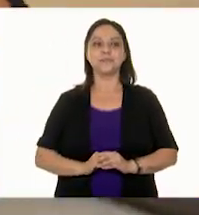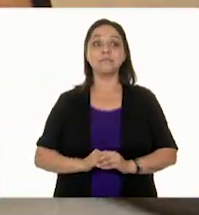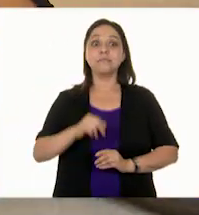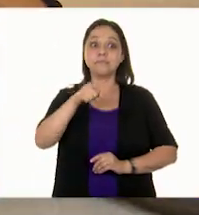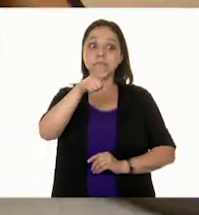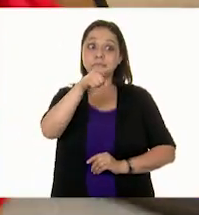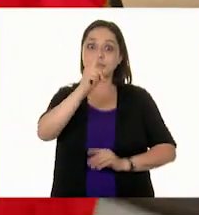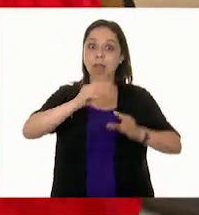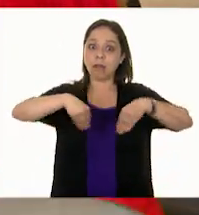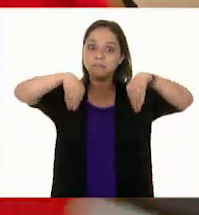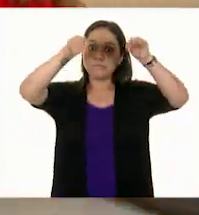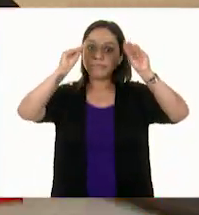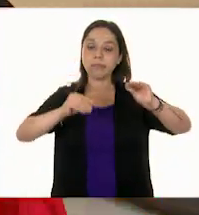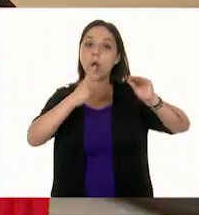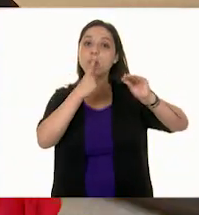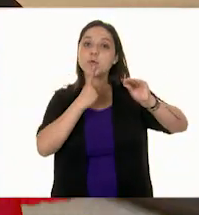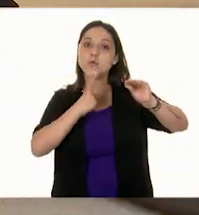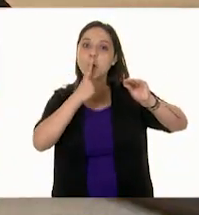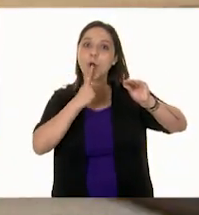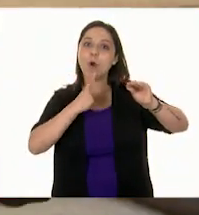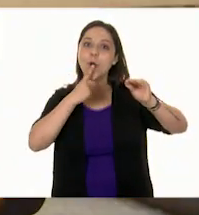¡Una manta roja!